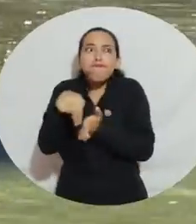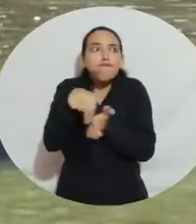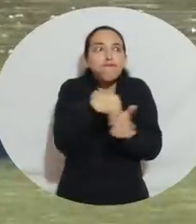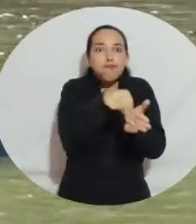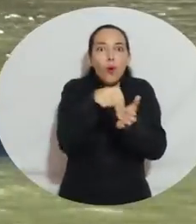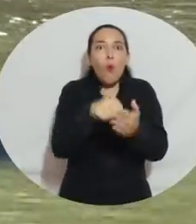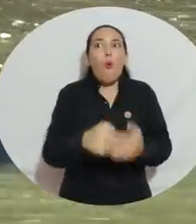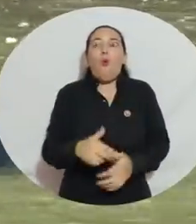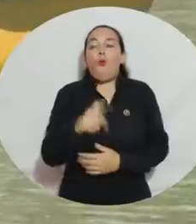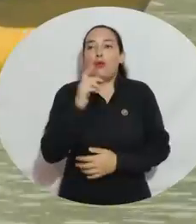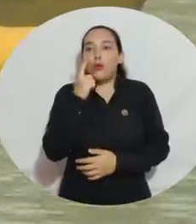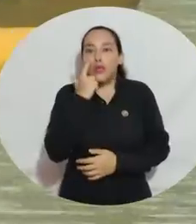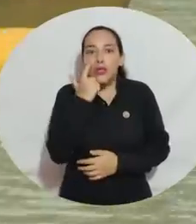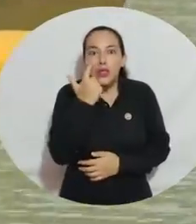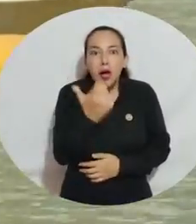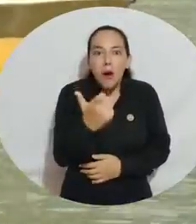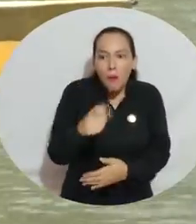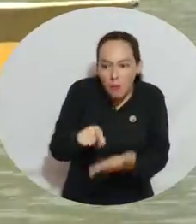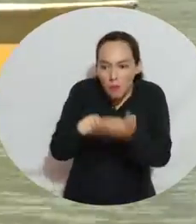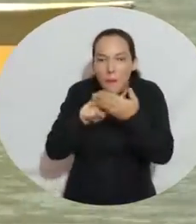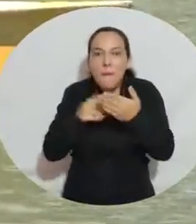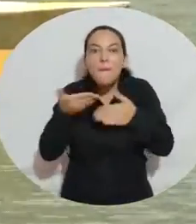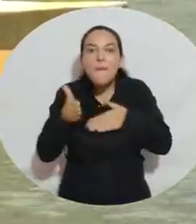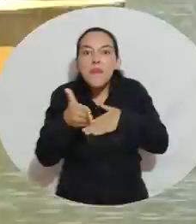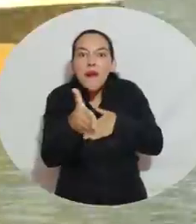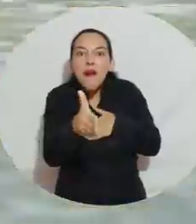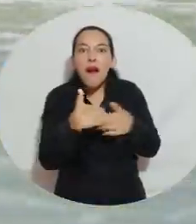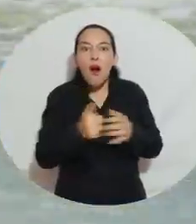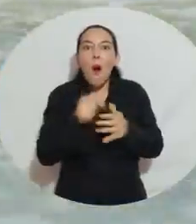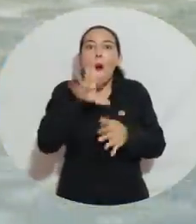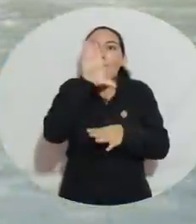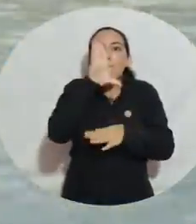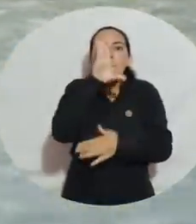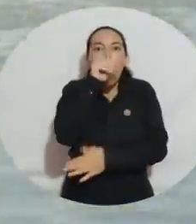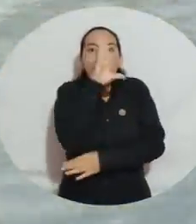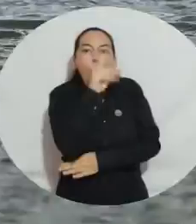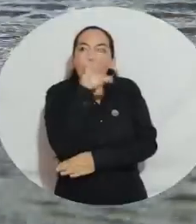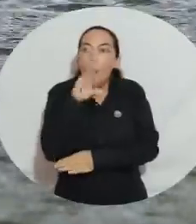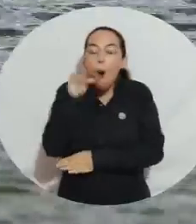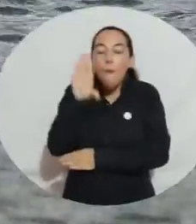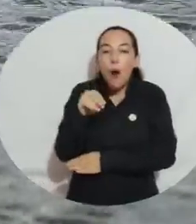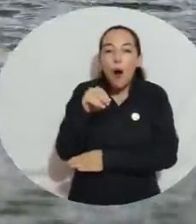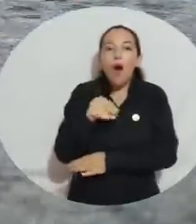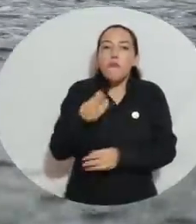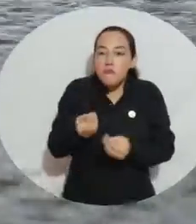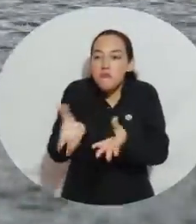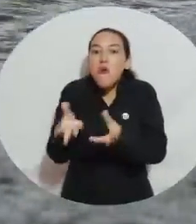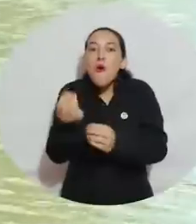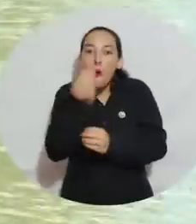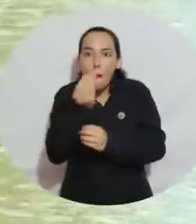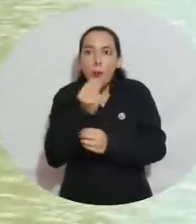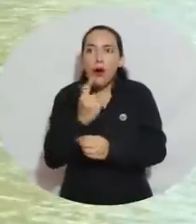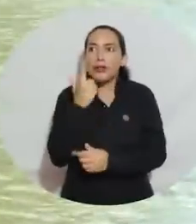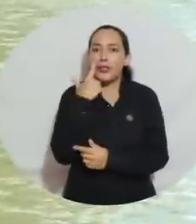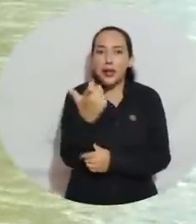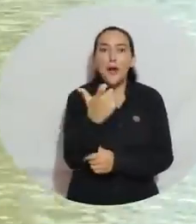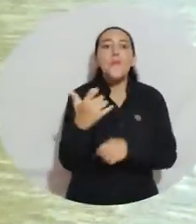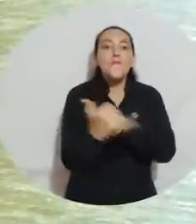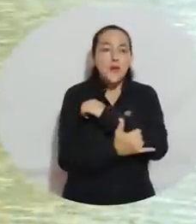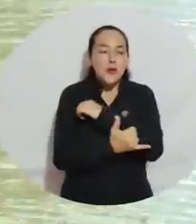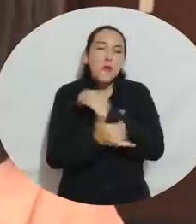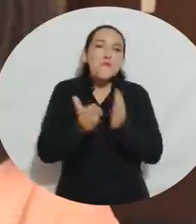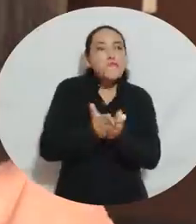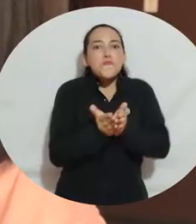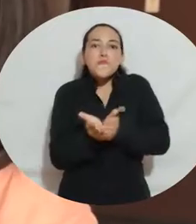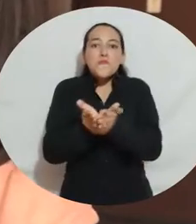paseo es fantástico, nos enseñaron los pescados, vimos los patos ahí, le dimos un poquito de comida, fue fantástico el